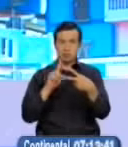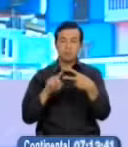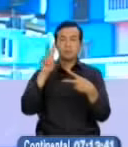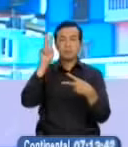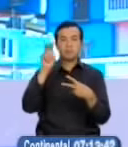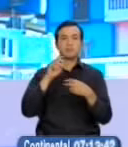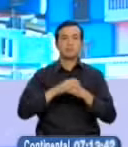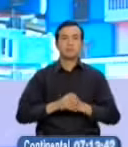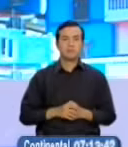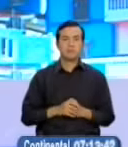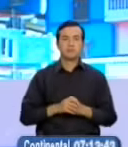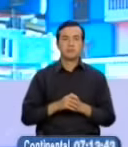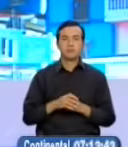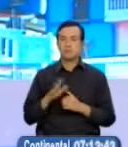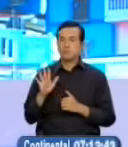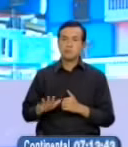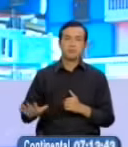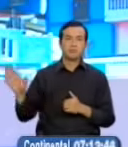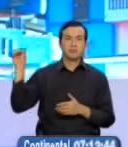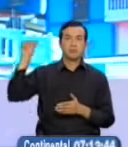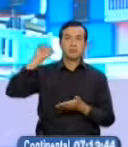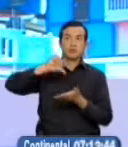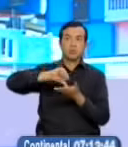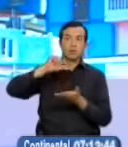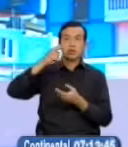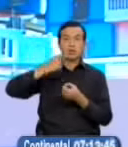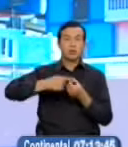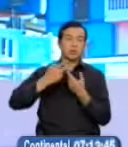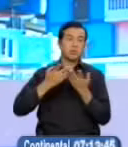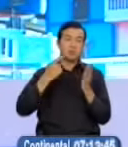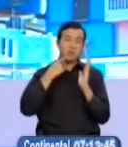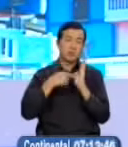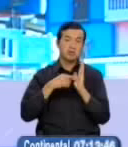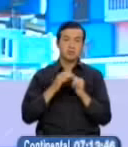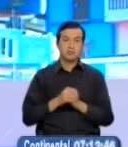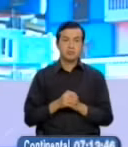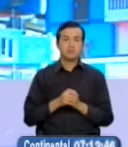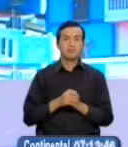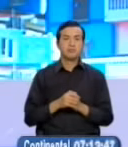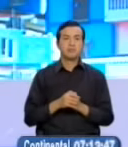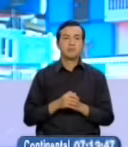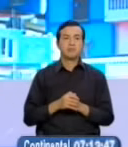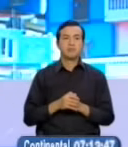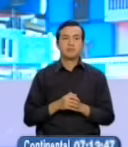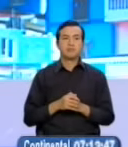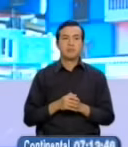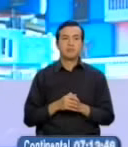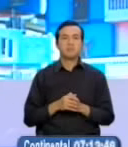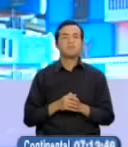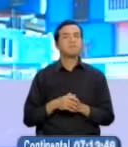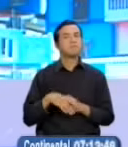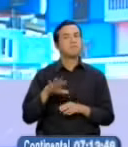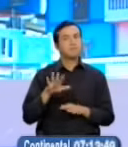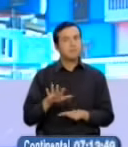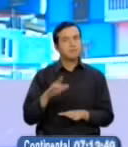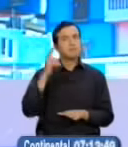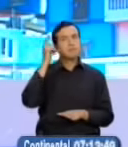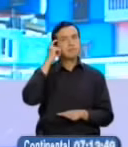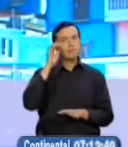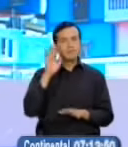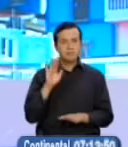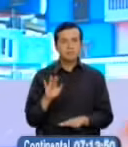a el resto de ciudades o respecto a Quito, yo diría que hay que ser muy prudentes en el verbo que se